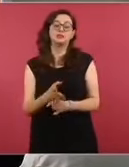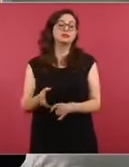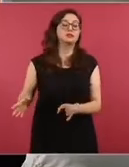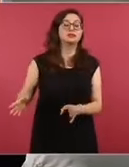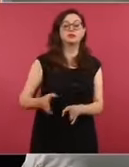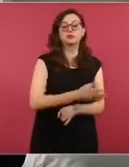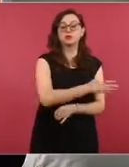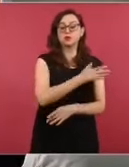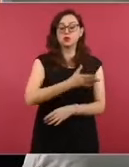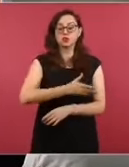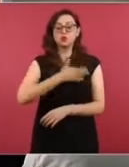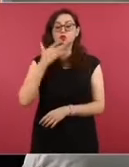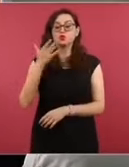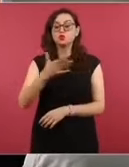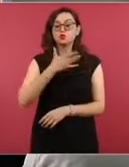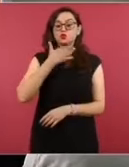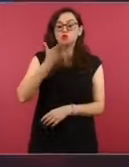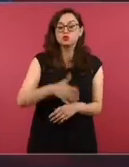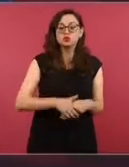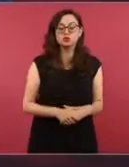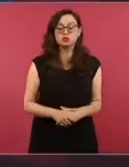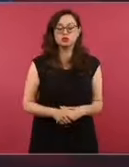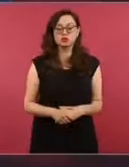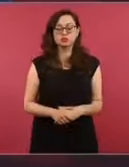el ratón loco